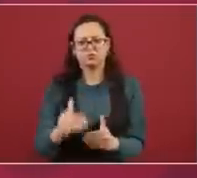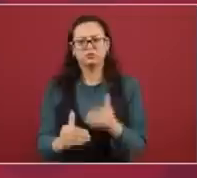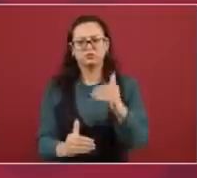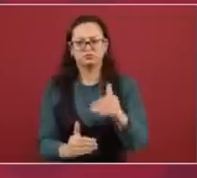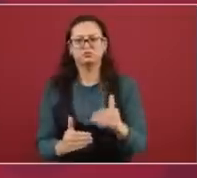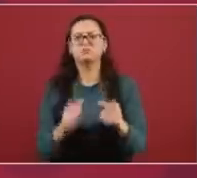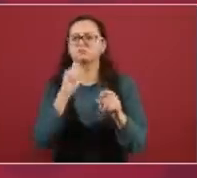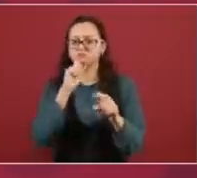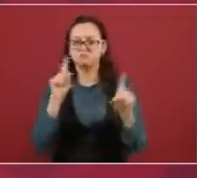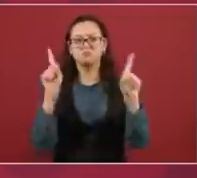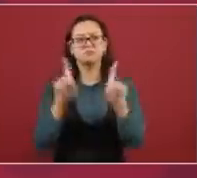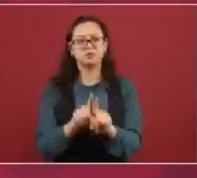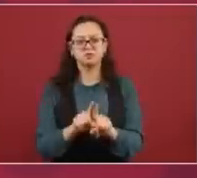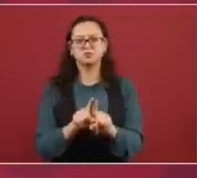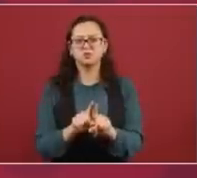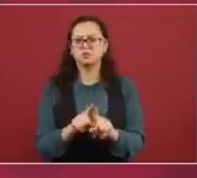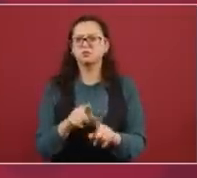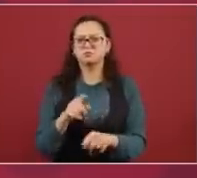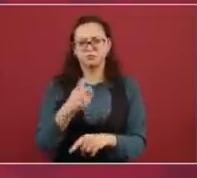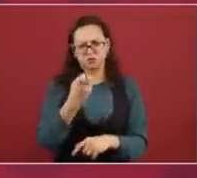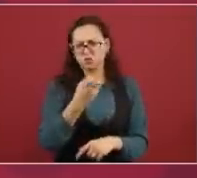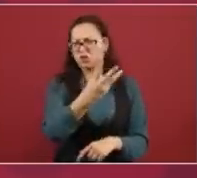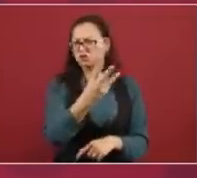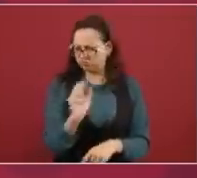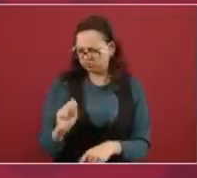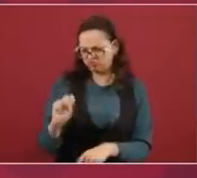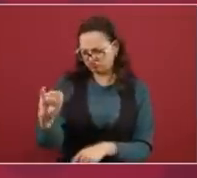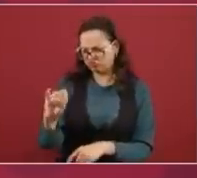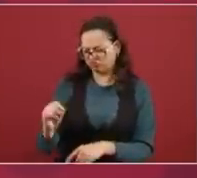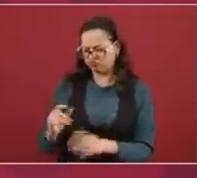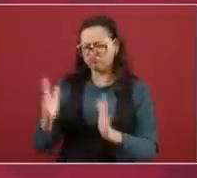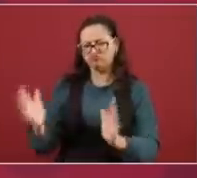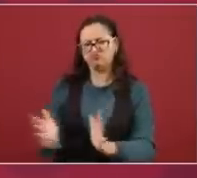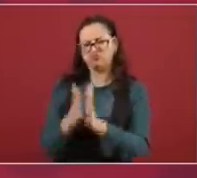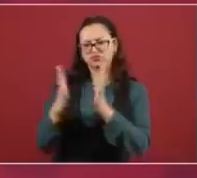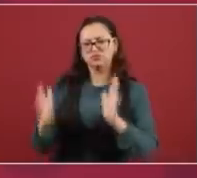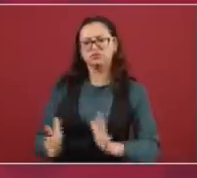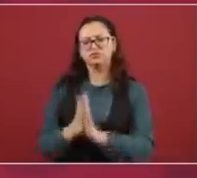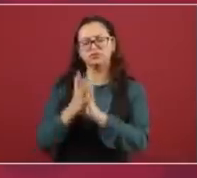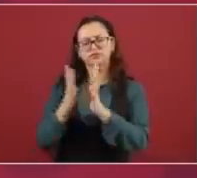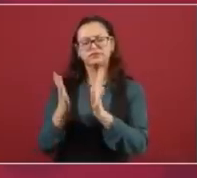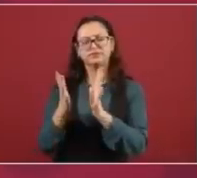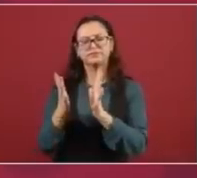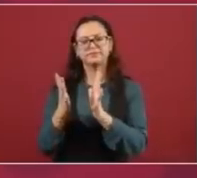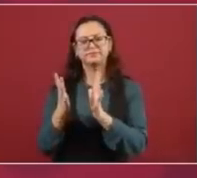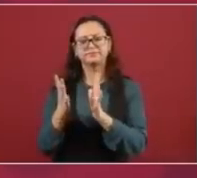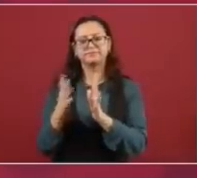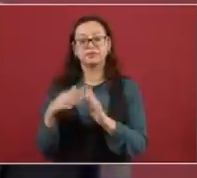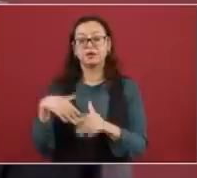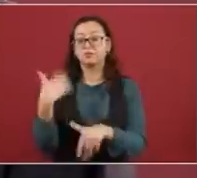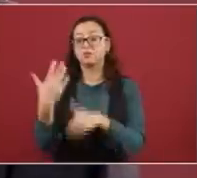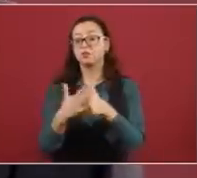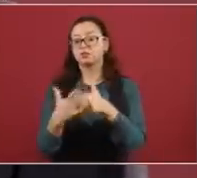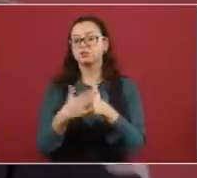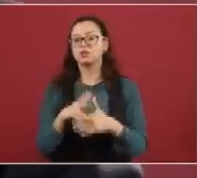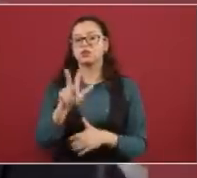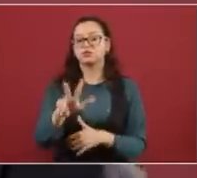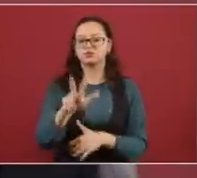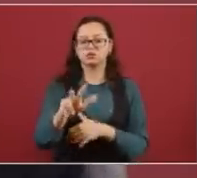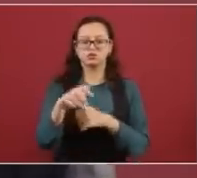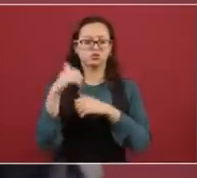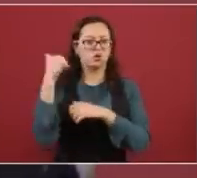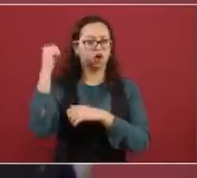manifestaron que van a participar y que antes del 18 de abril presentan